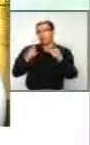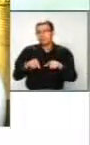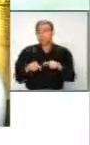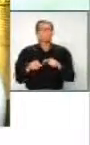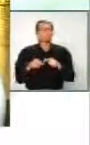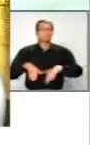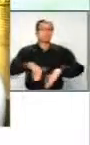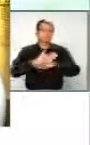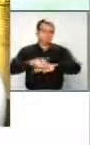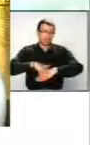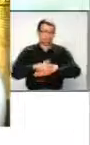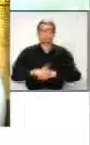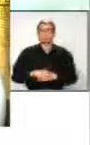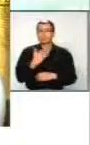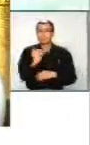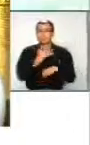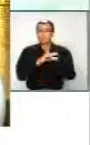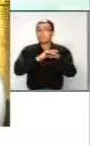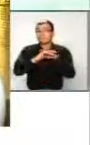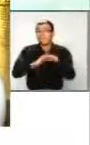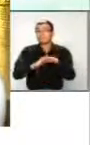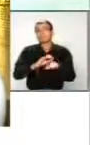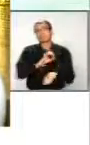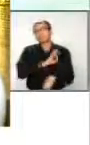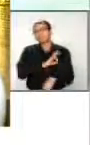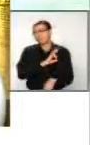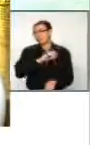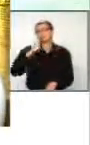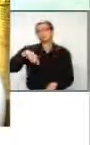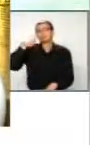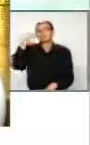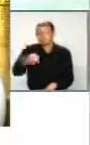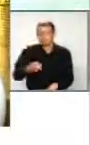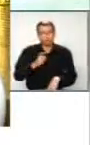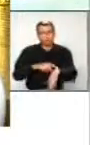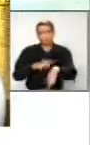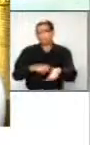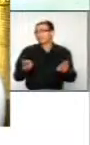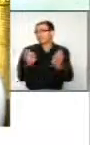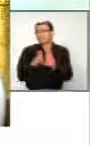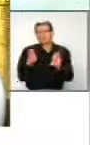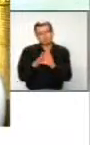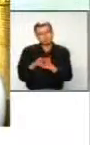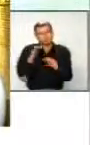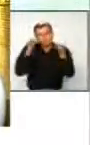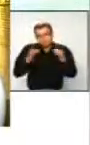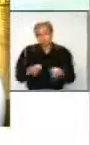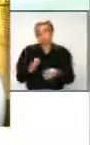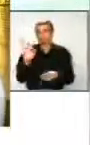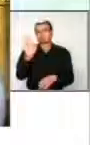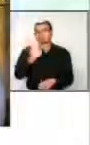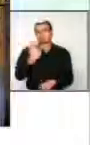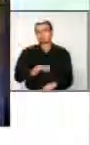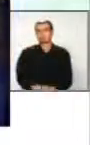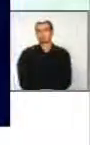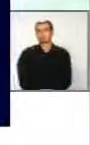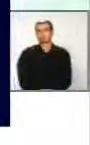como siempre, la invitación, sábado, la misma hora, estaremos muy pendientes con otro tema de interés. Por ahora me despido, chao.